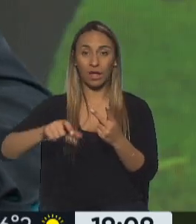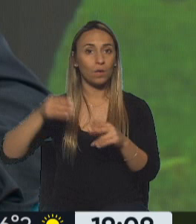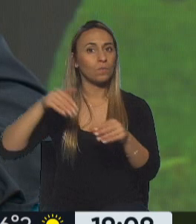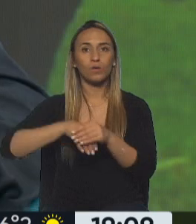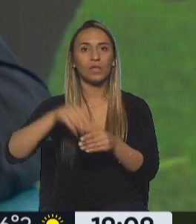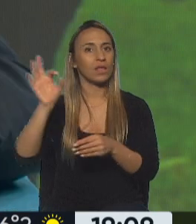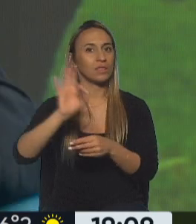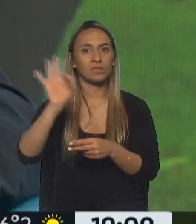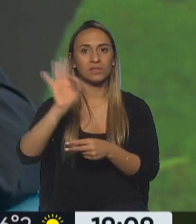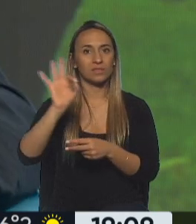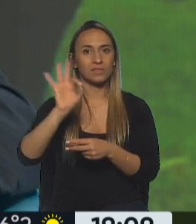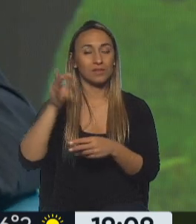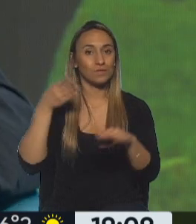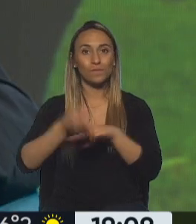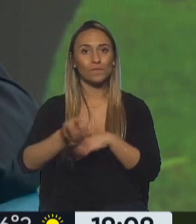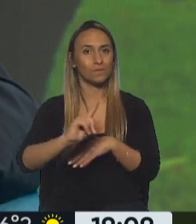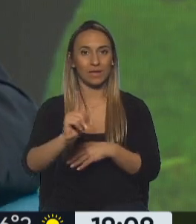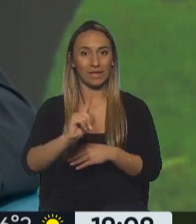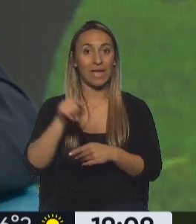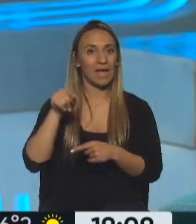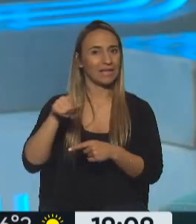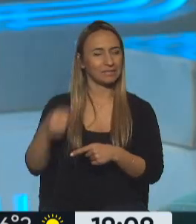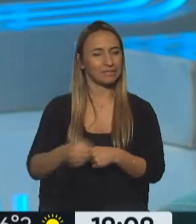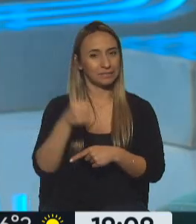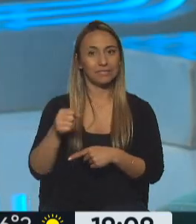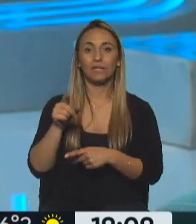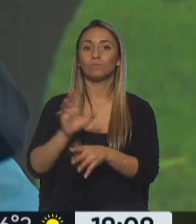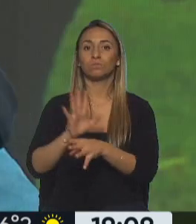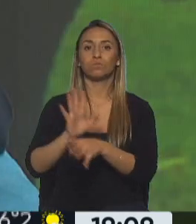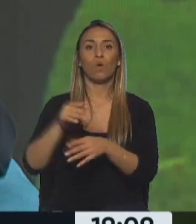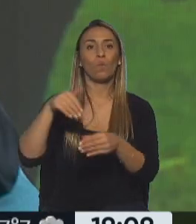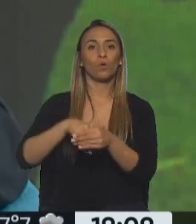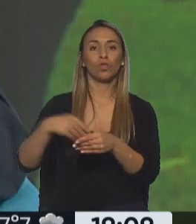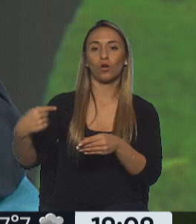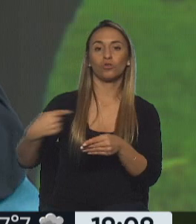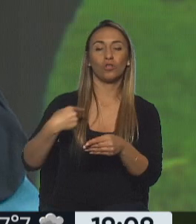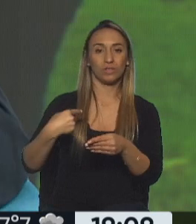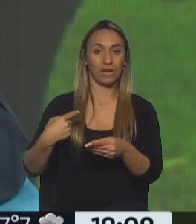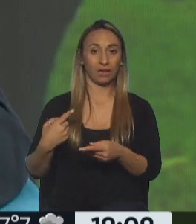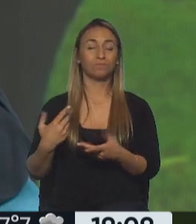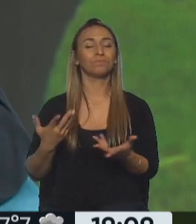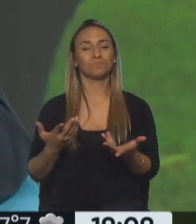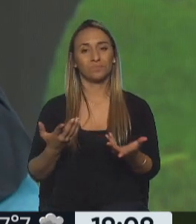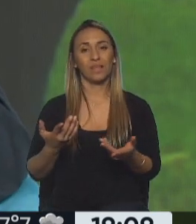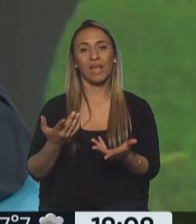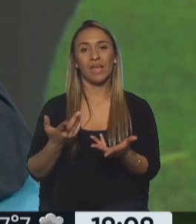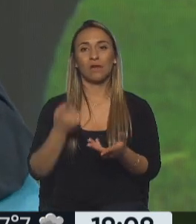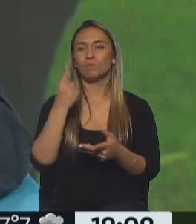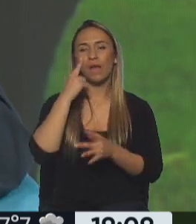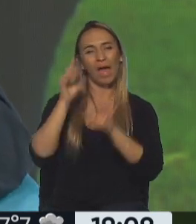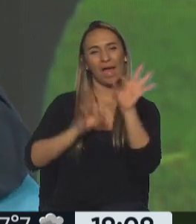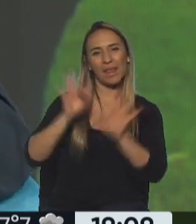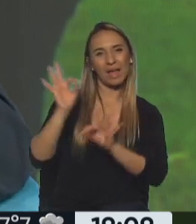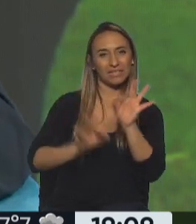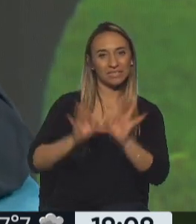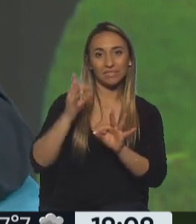No fueron a votar. Y ahí juega un factor muy importante, que es el voto en contra, el voto anti. Uno de los análisis que se está haciendo es que